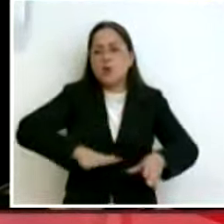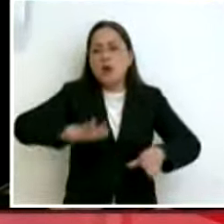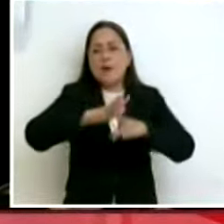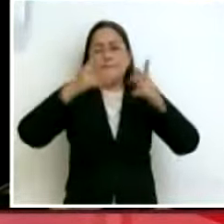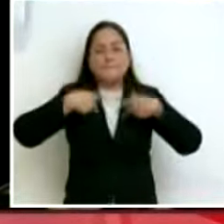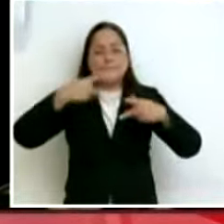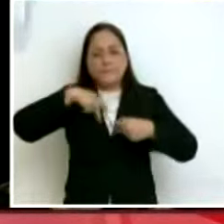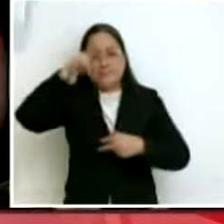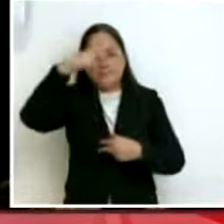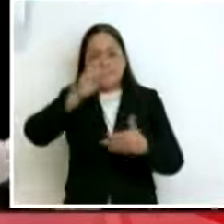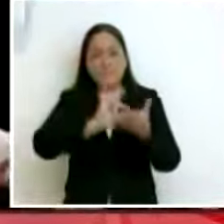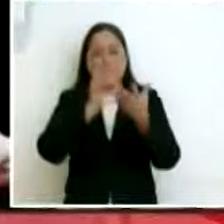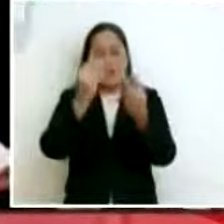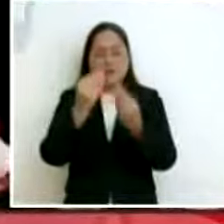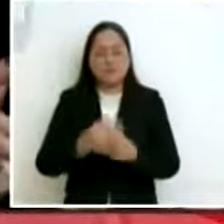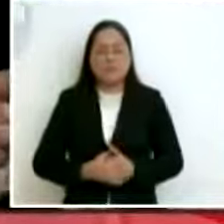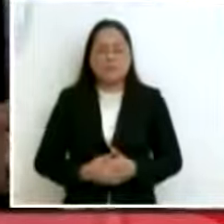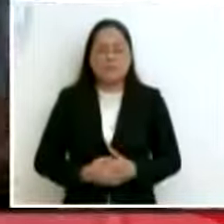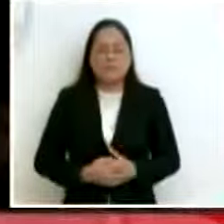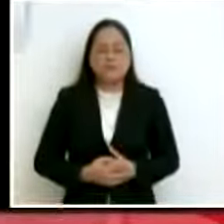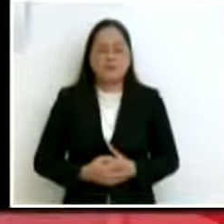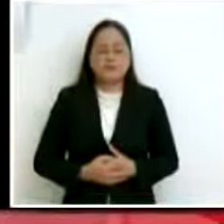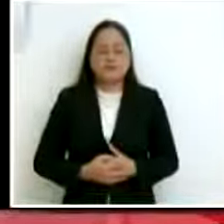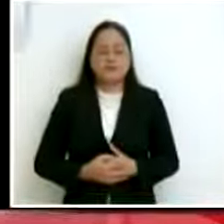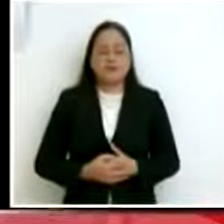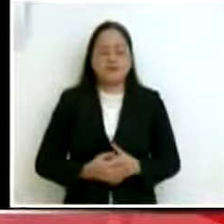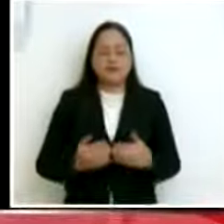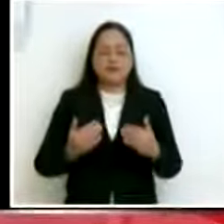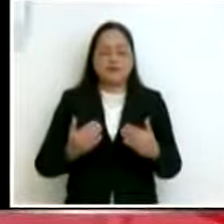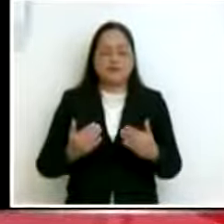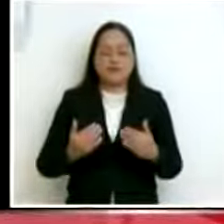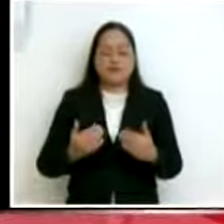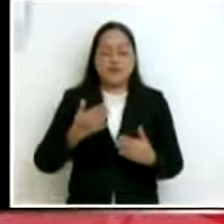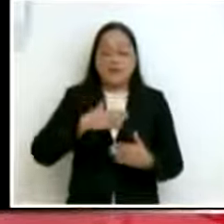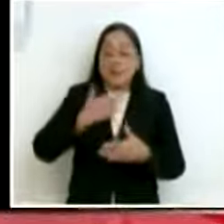México. Muchas gracias. Solicito a la Secretaría… Y retiro mi reserva.